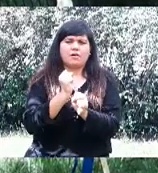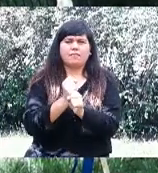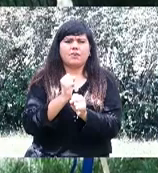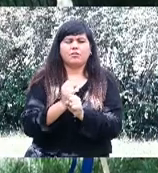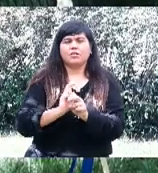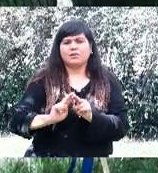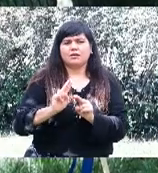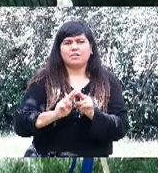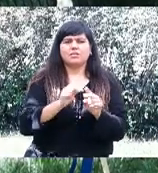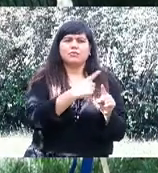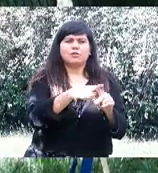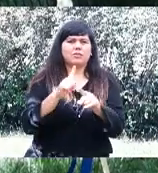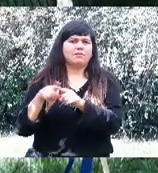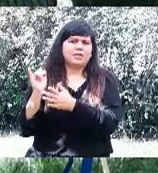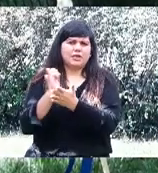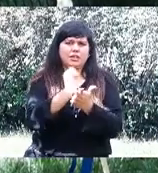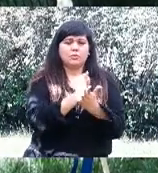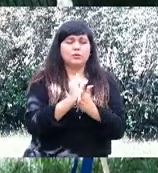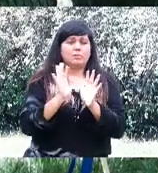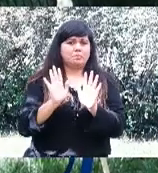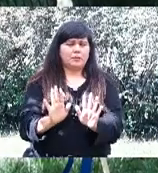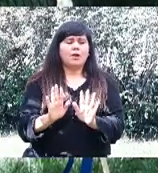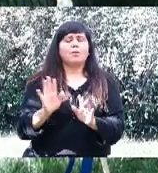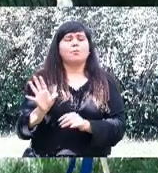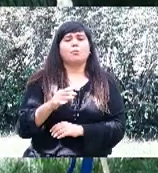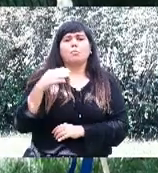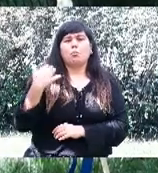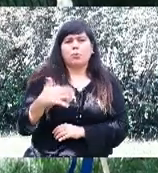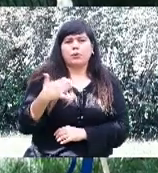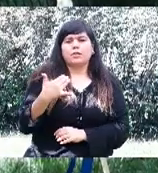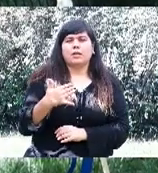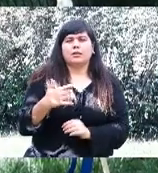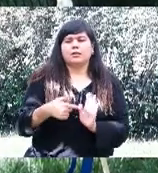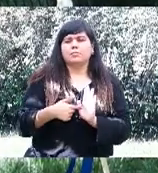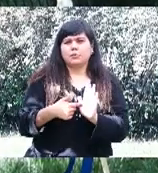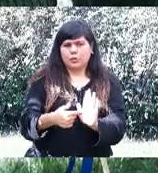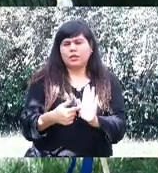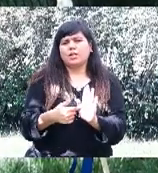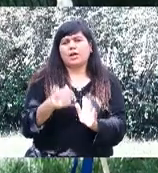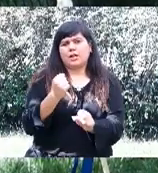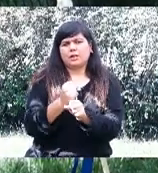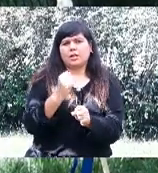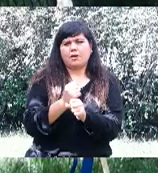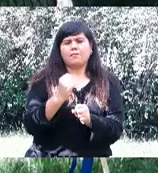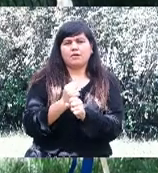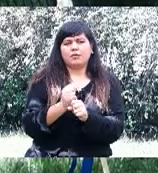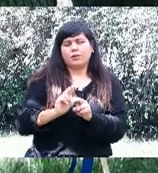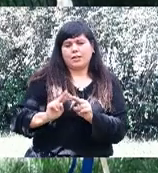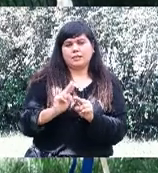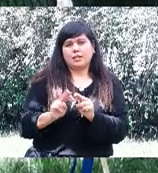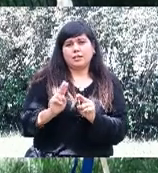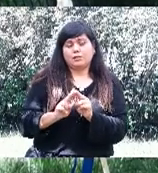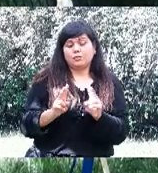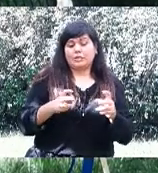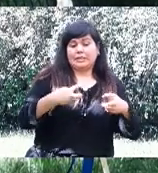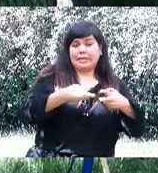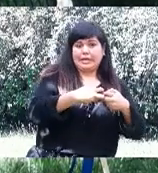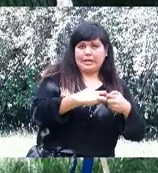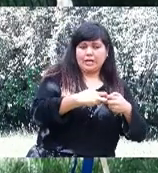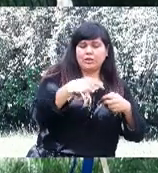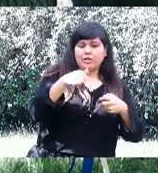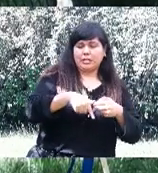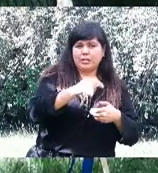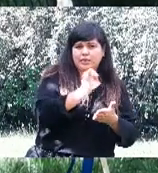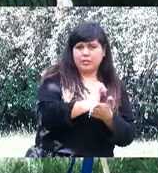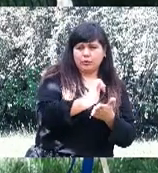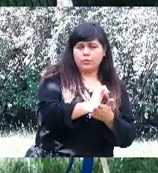se está desarrollando con otras instituciones Pero creo que es importante recalcar justamente el trabajo que se ha desarrollado con el sindicato de esta